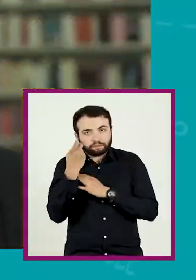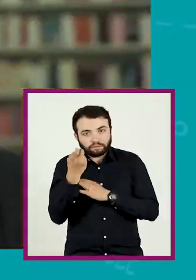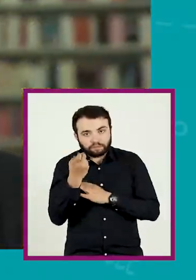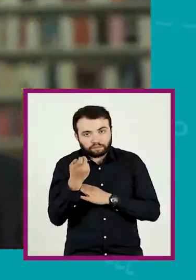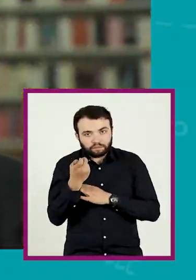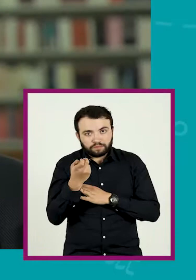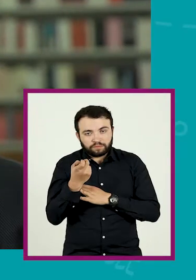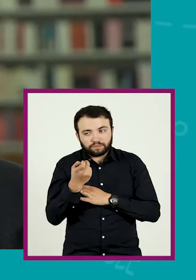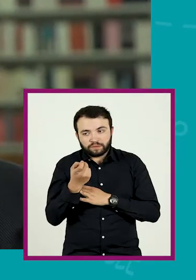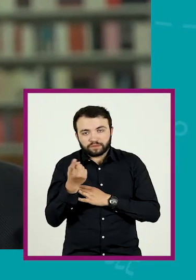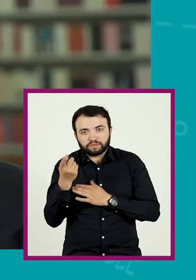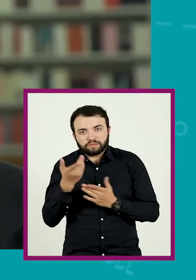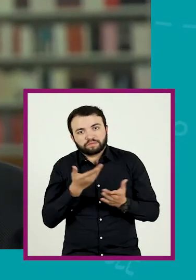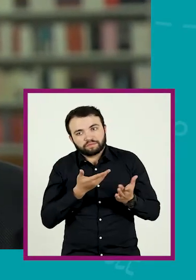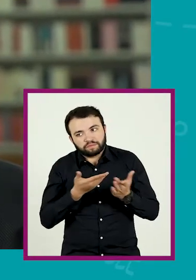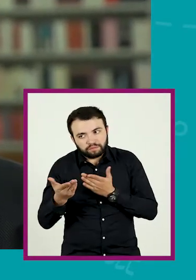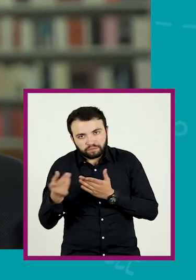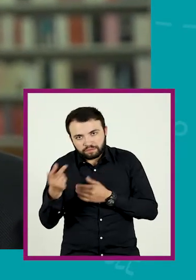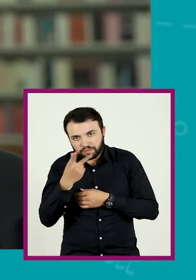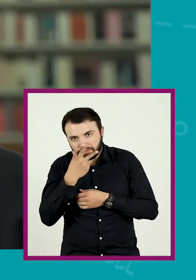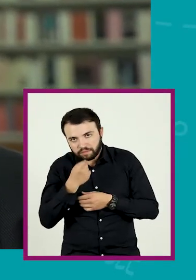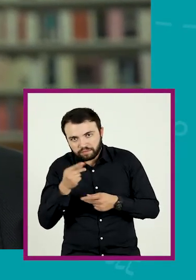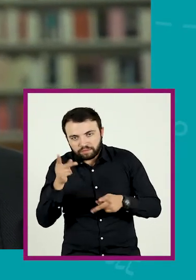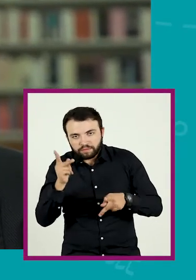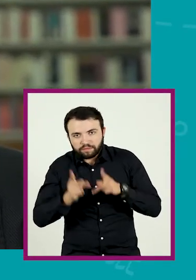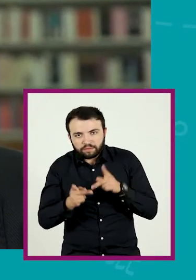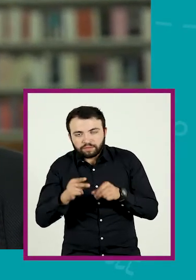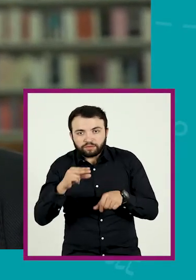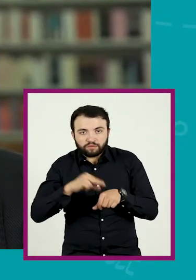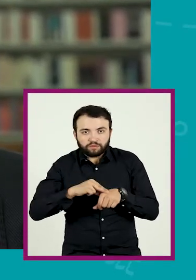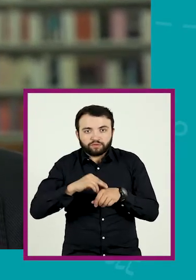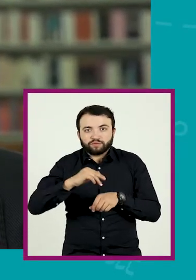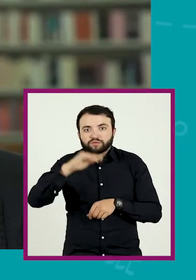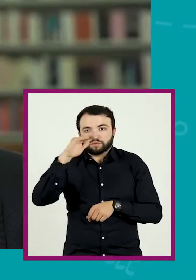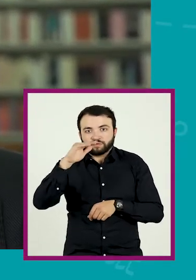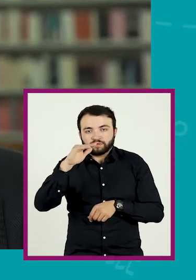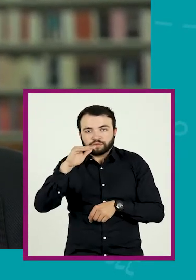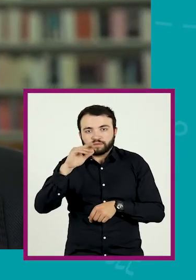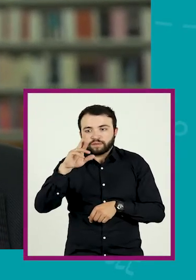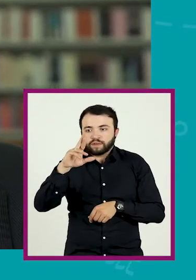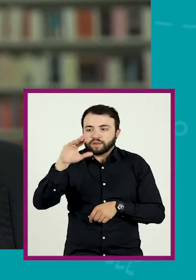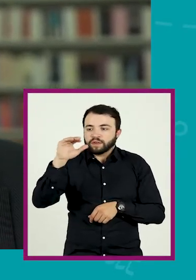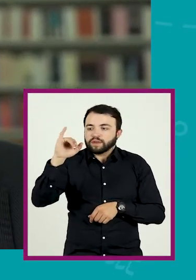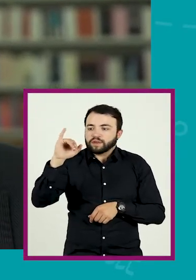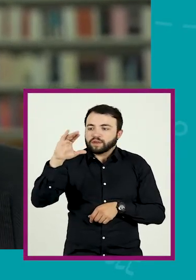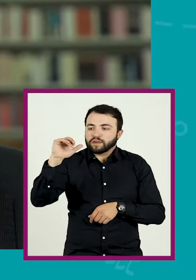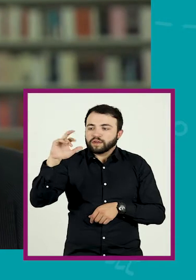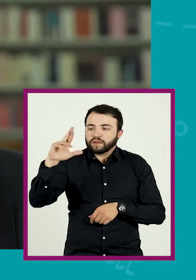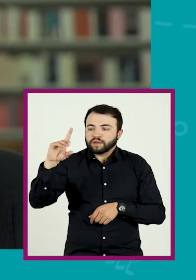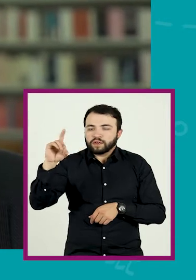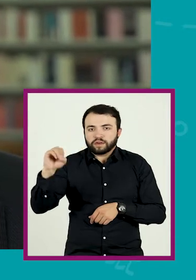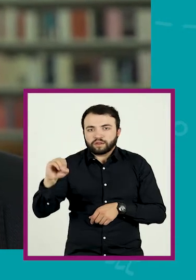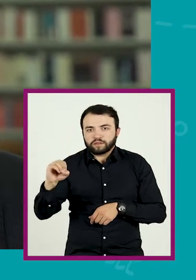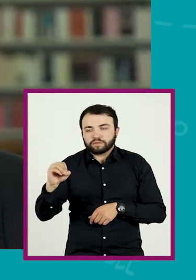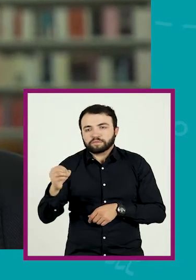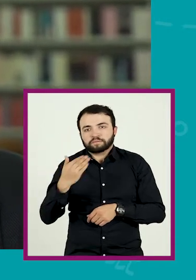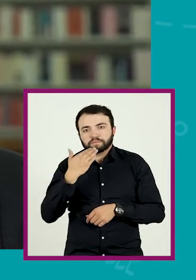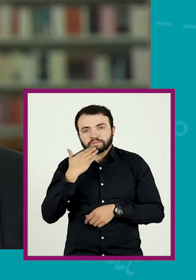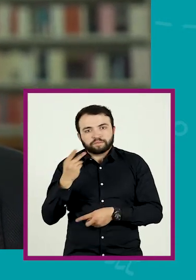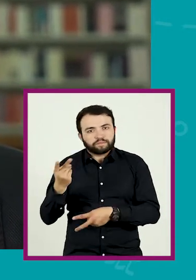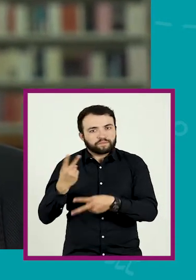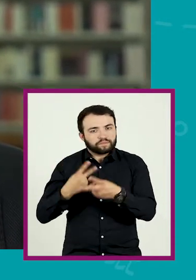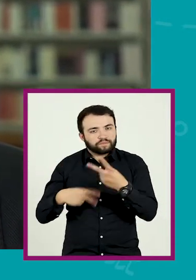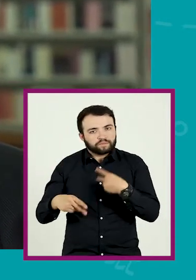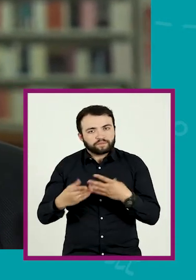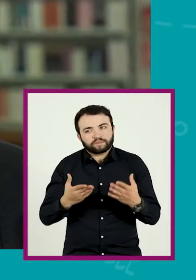Sobre esto va a disertar o a hablar con nosotros, a platicar con nosotros, el doctor Ricardo Vázquez, que está con nosotros,